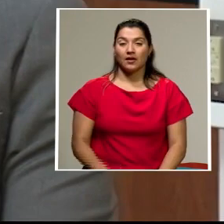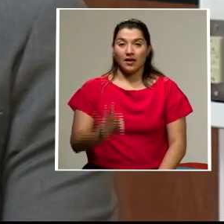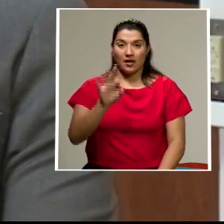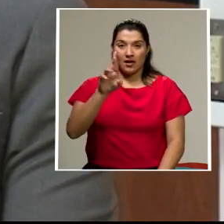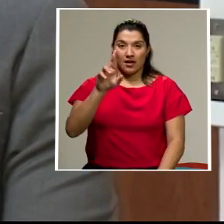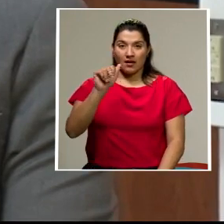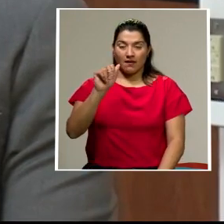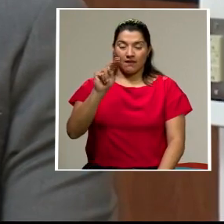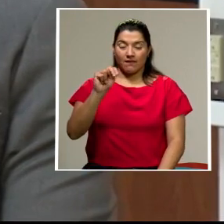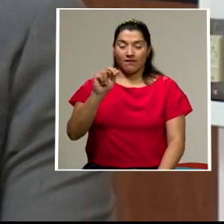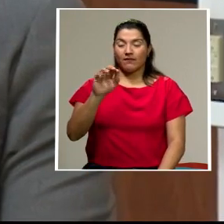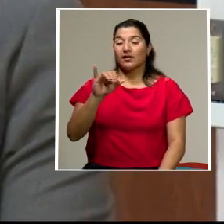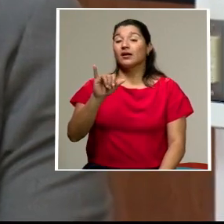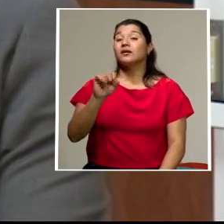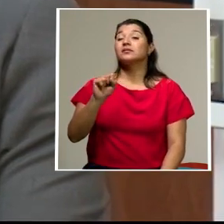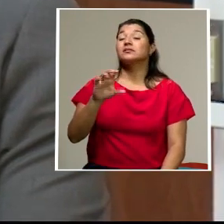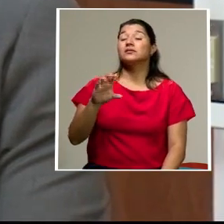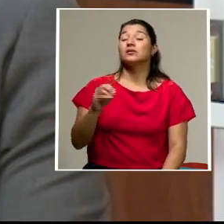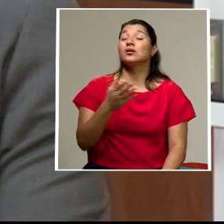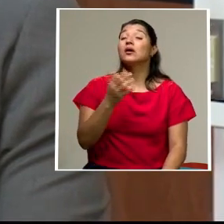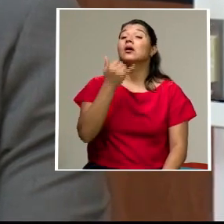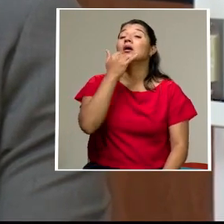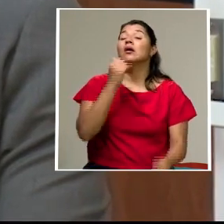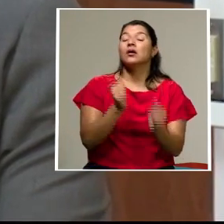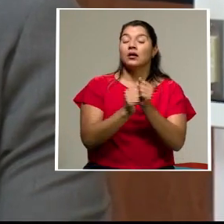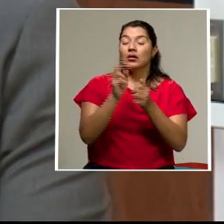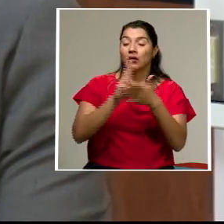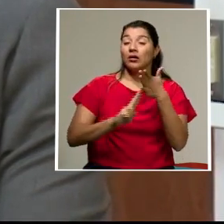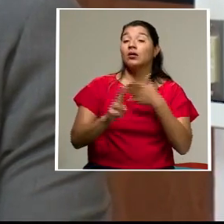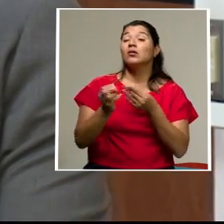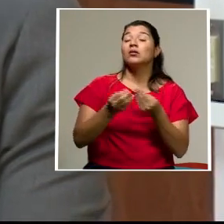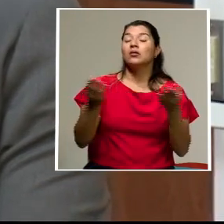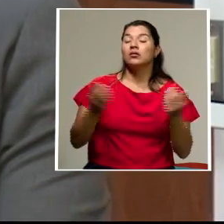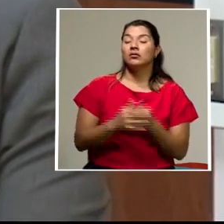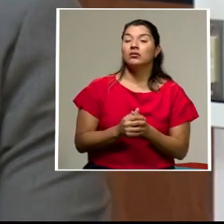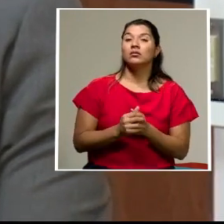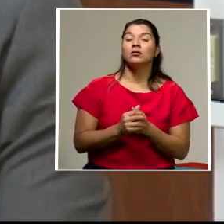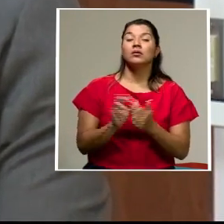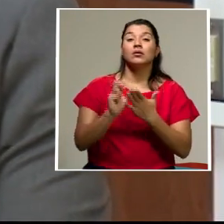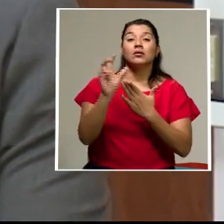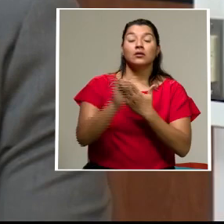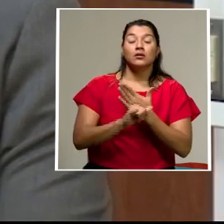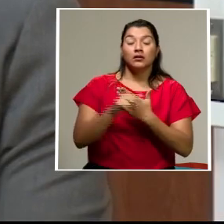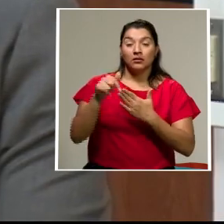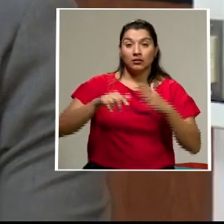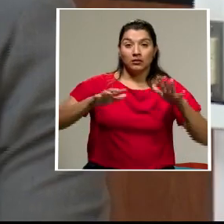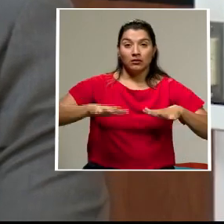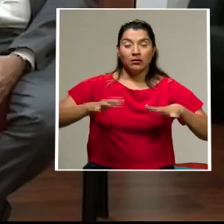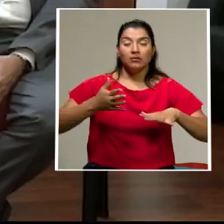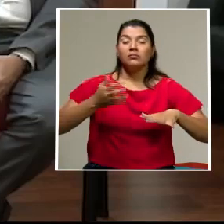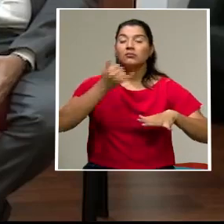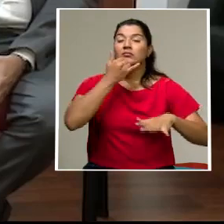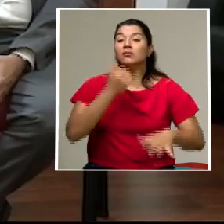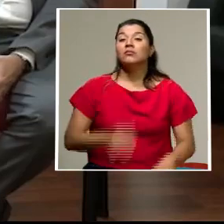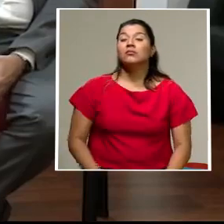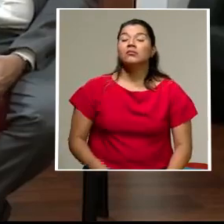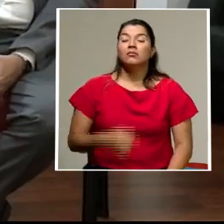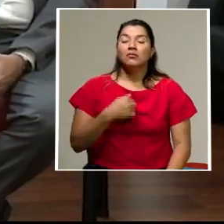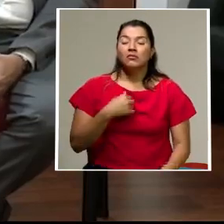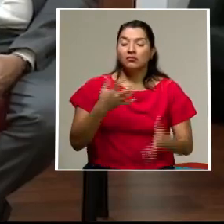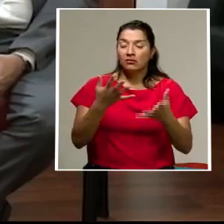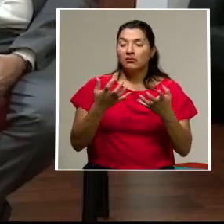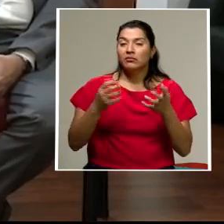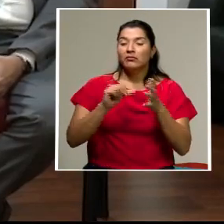con las universidades públicas si se aprueba el proyecto tal cual está el día de hoy? ¿Qué va a pasar? Yo quisiera